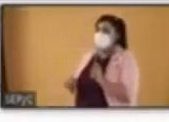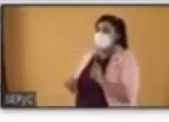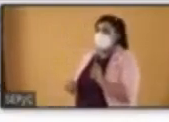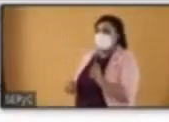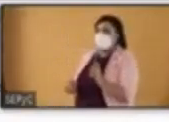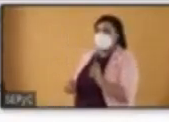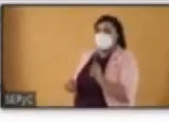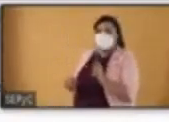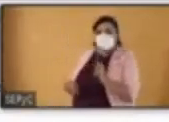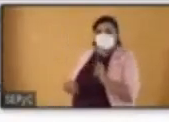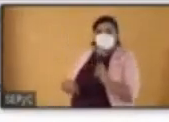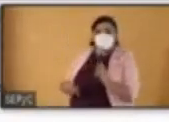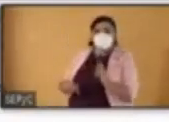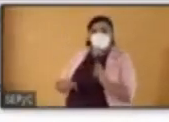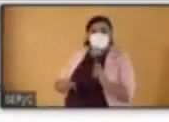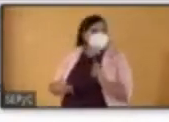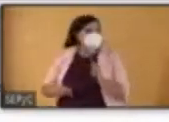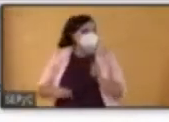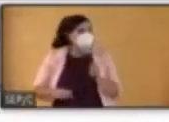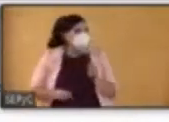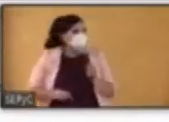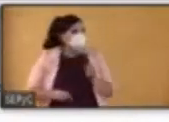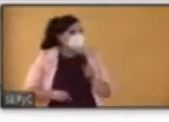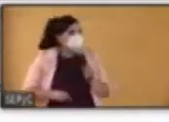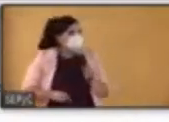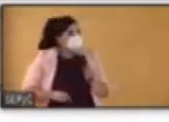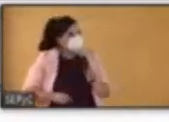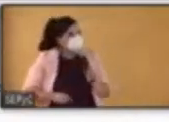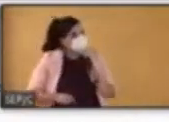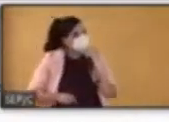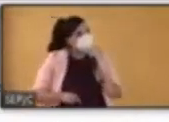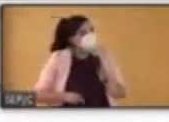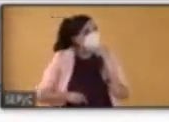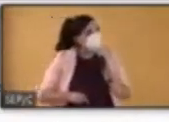la información y en su caso guardarla.